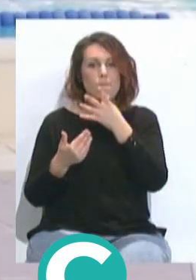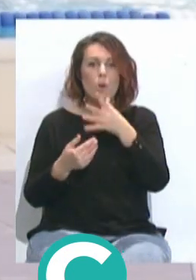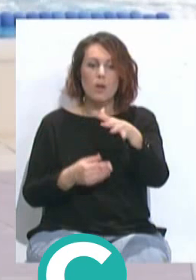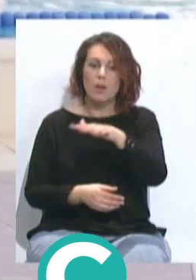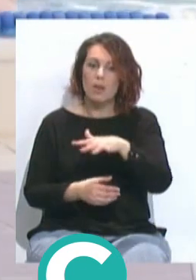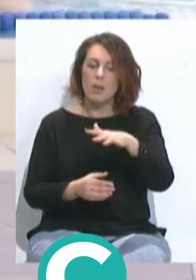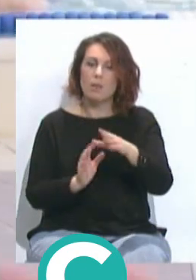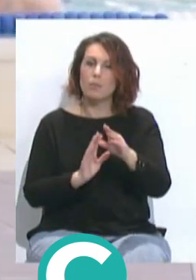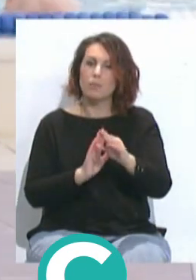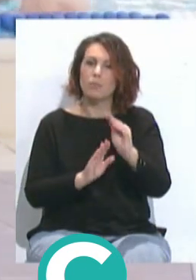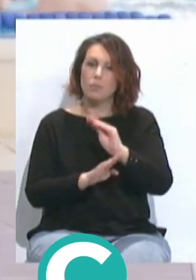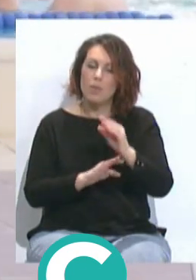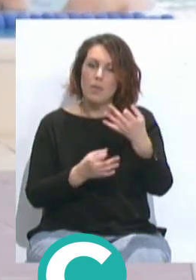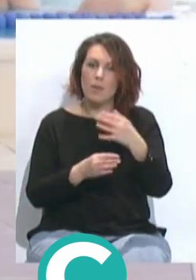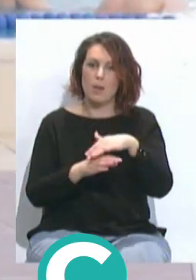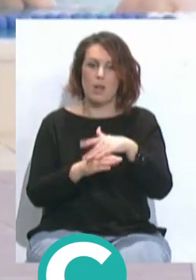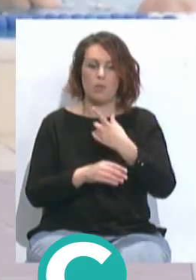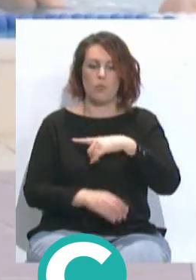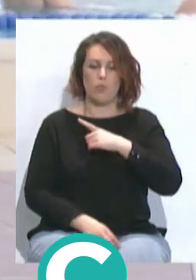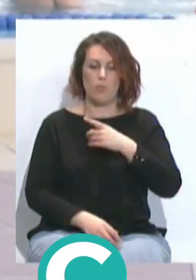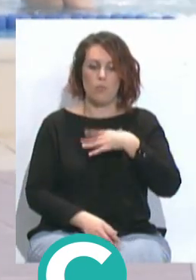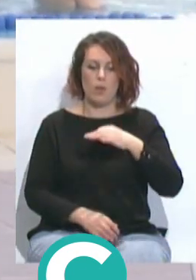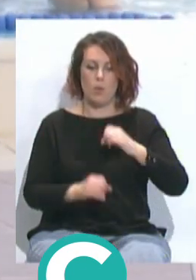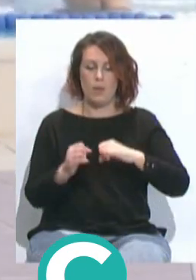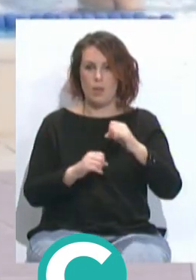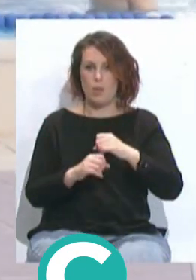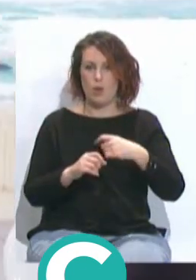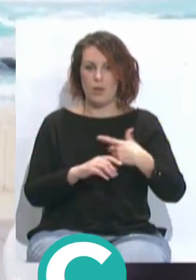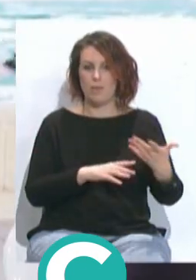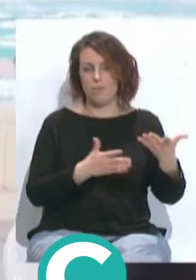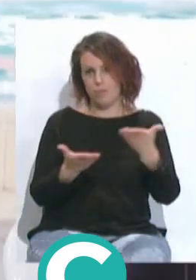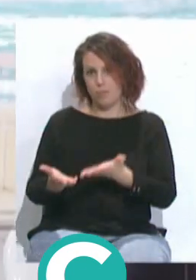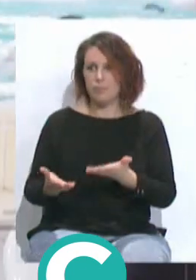instalaciones hay que mantenerlas para que podamos albergar competiciones de ese tipo.